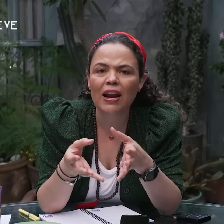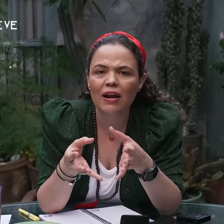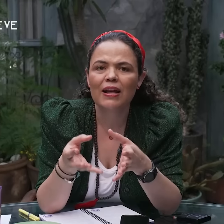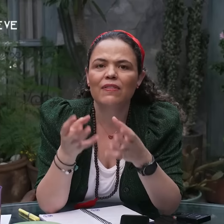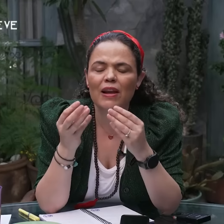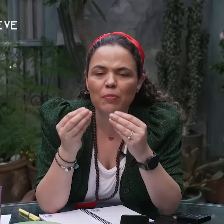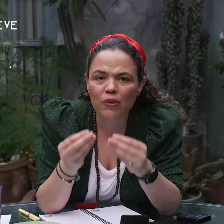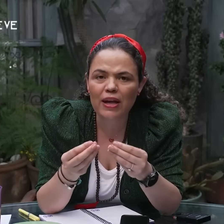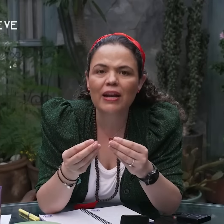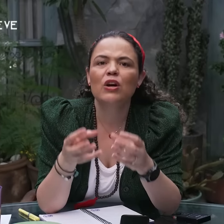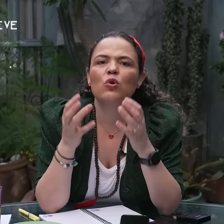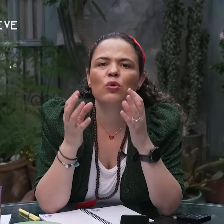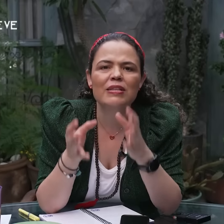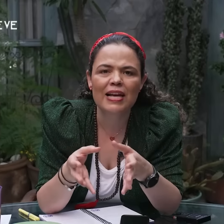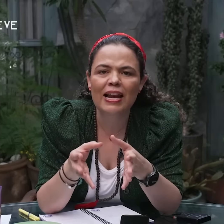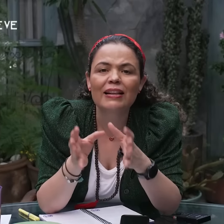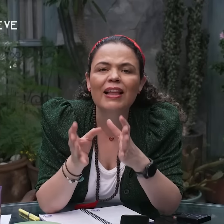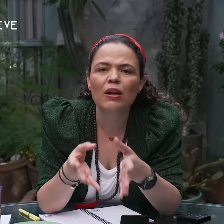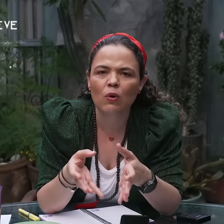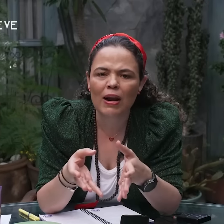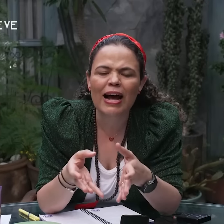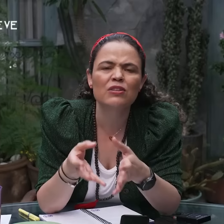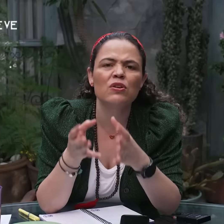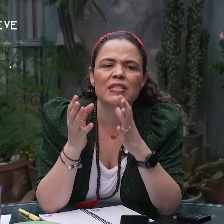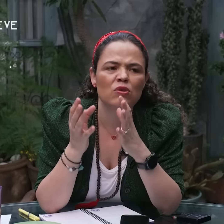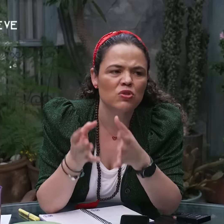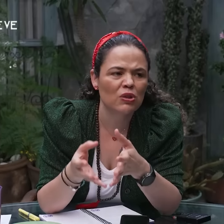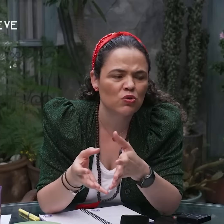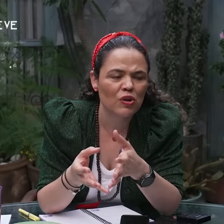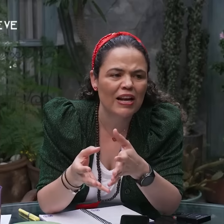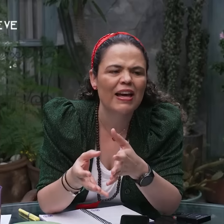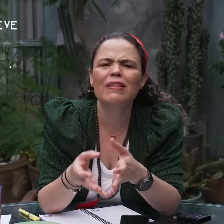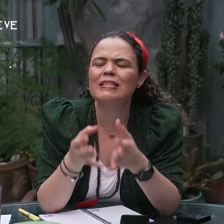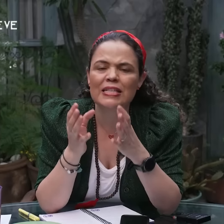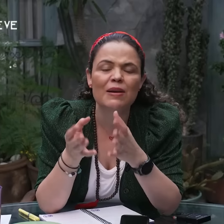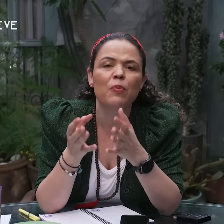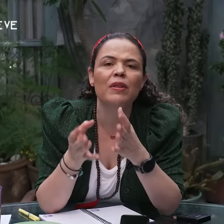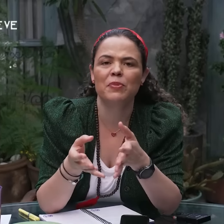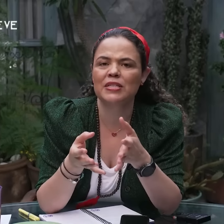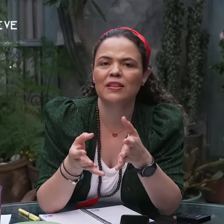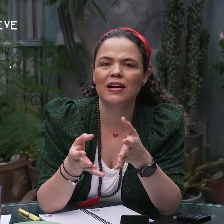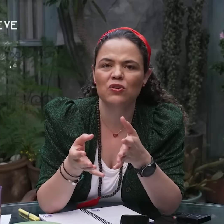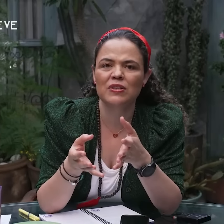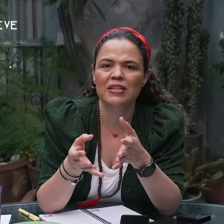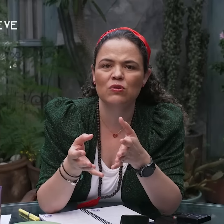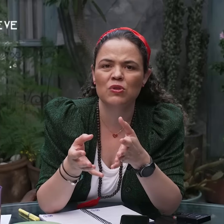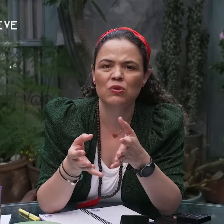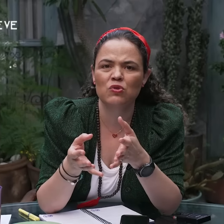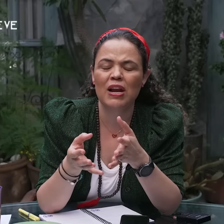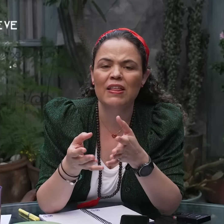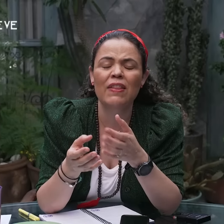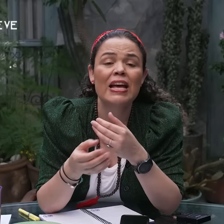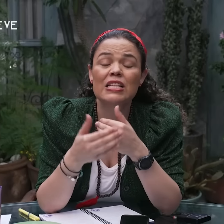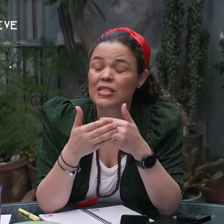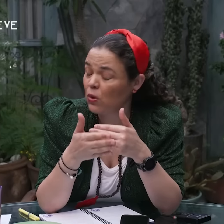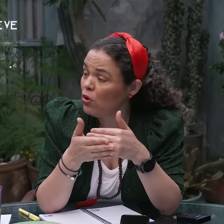apoderar del poder judicial tal cual acciones de inconstitucionalidad sí se pueden presentar acciones de